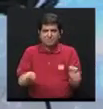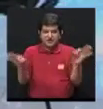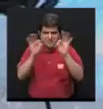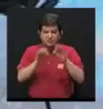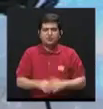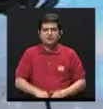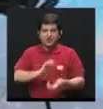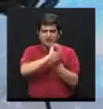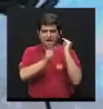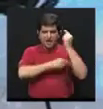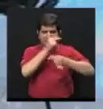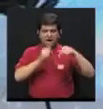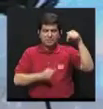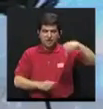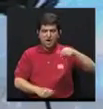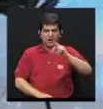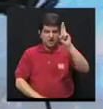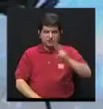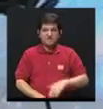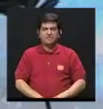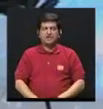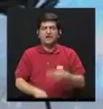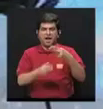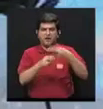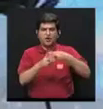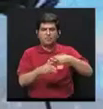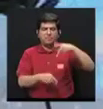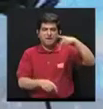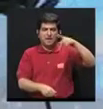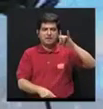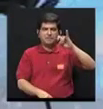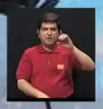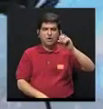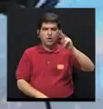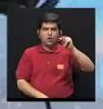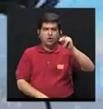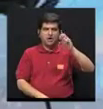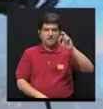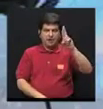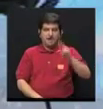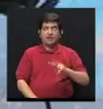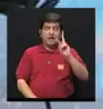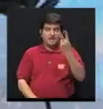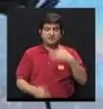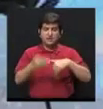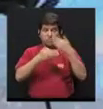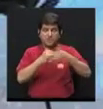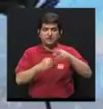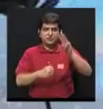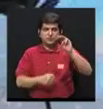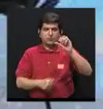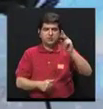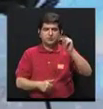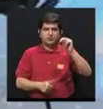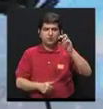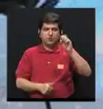seguramente se conoce como Pioneer, bueno, es de DuPont, es la segunda después de Monsanto, Syngenta, Monsanto,